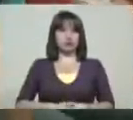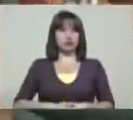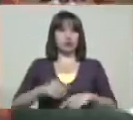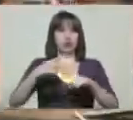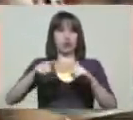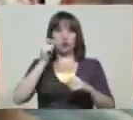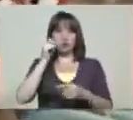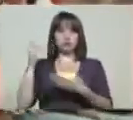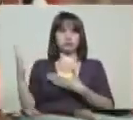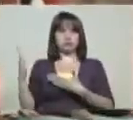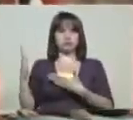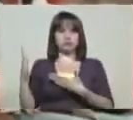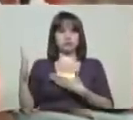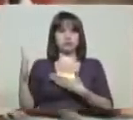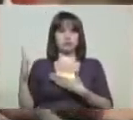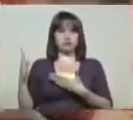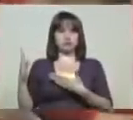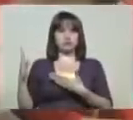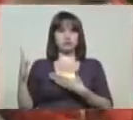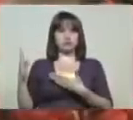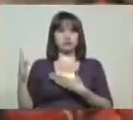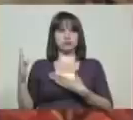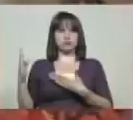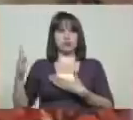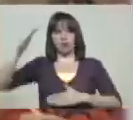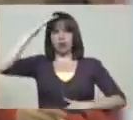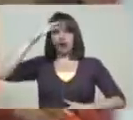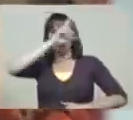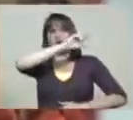Rodolfo, Rangel Silva, puro general en jefe.